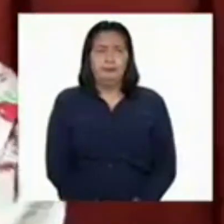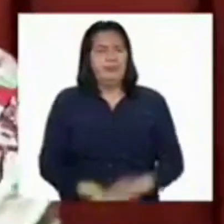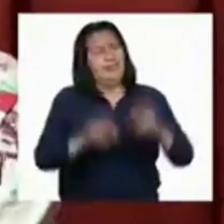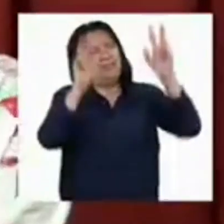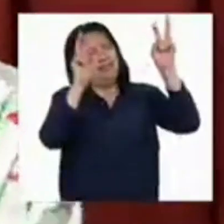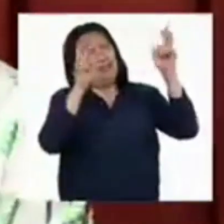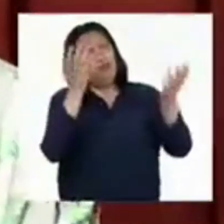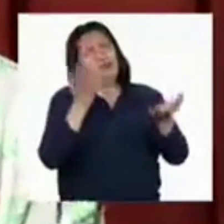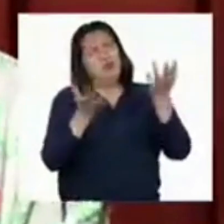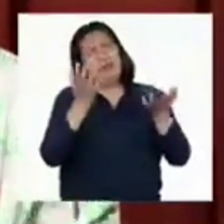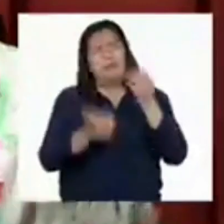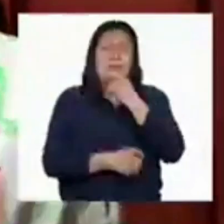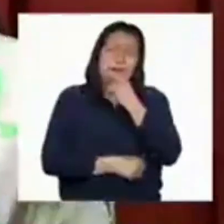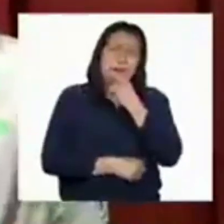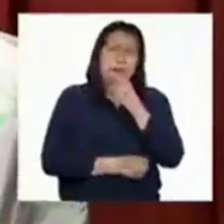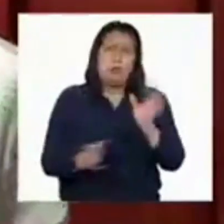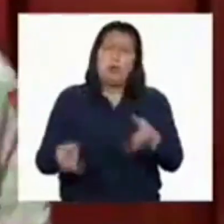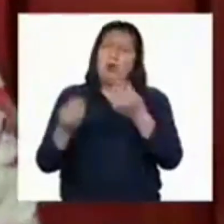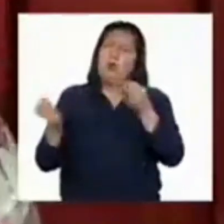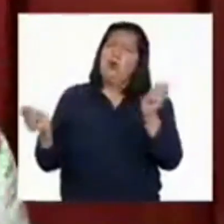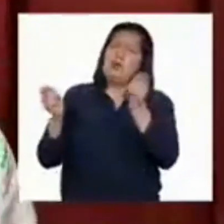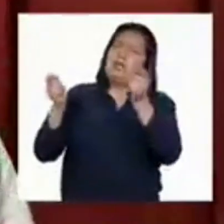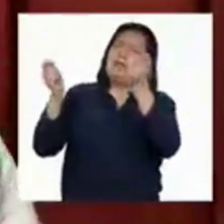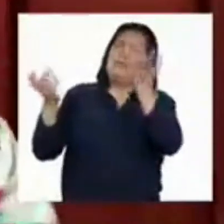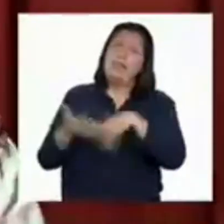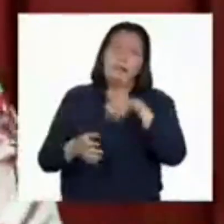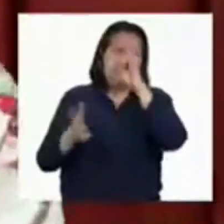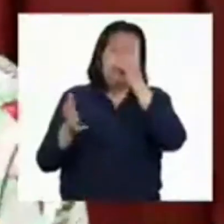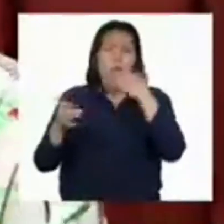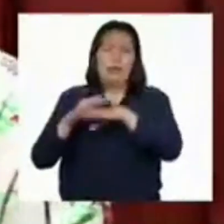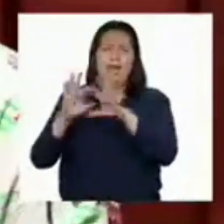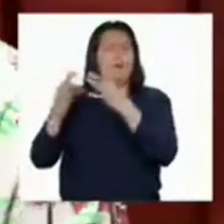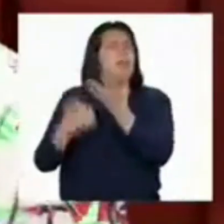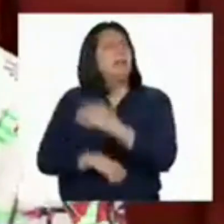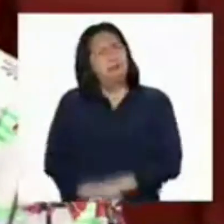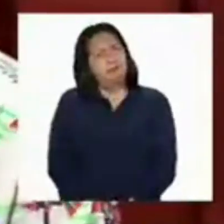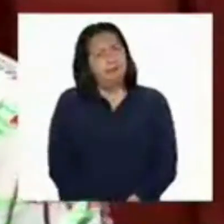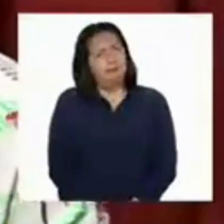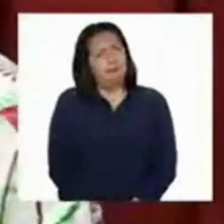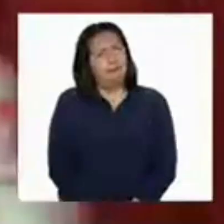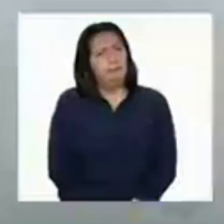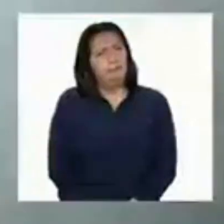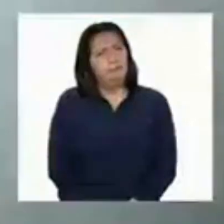El título podría ser ¿Cómo celebrar las fiestas patrias en familia?